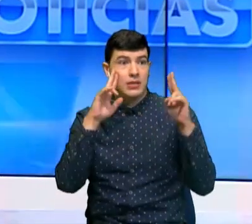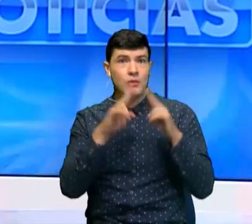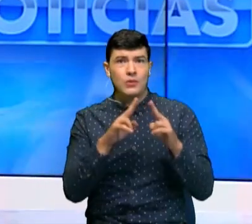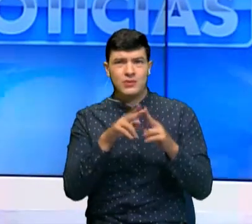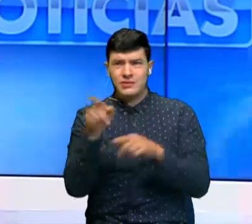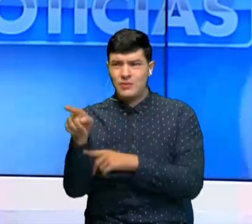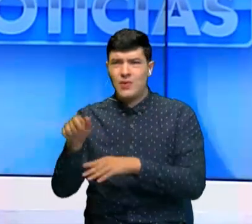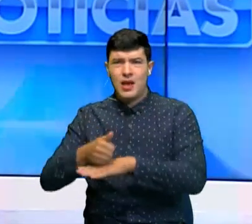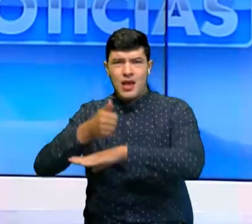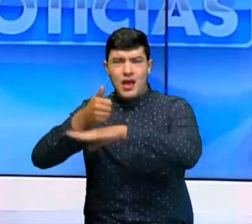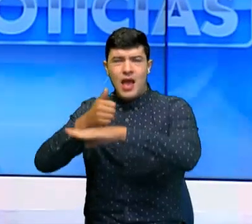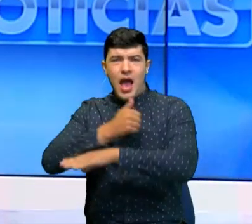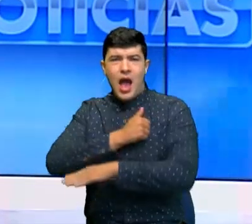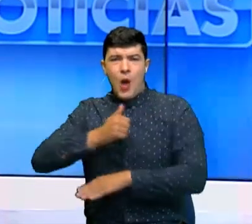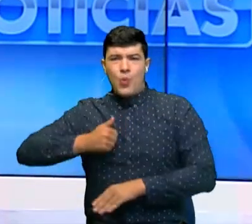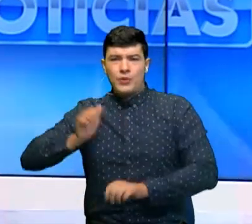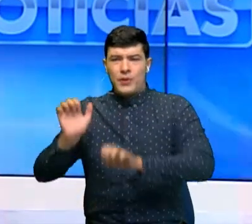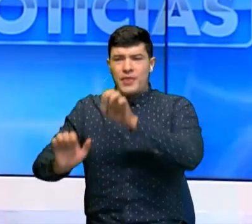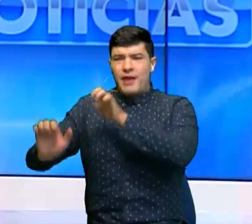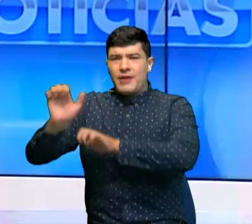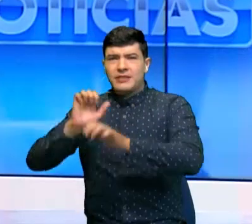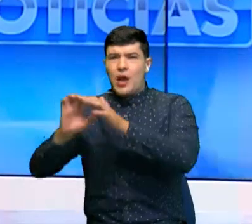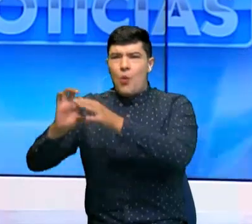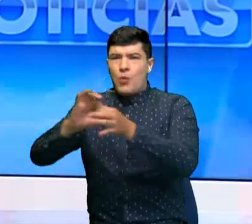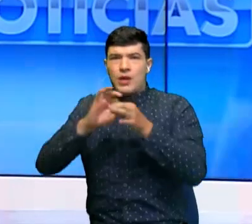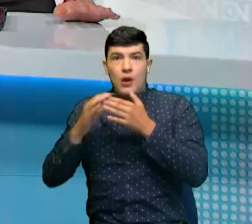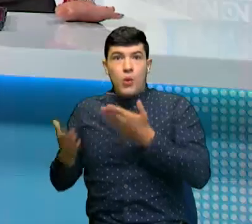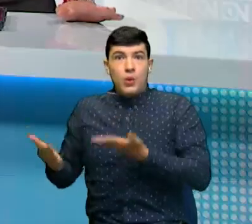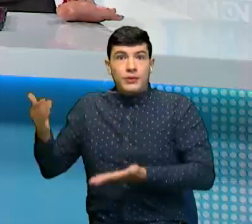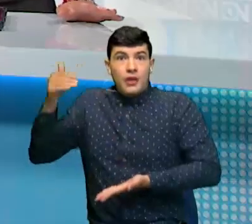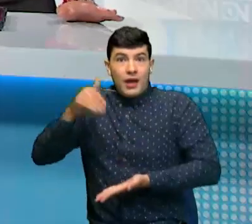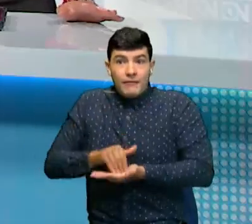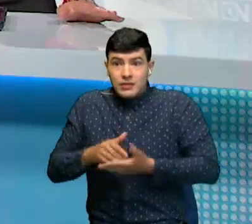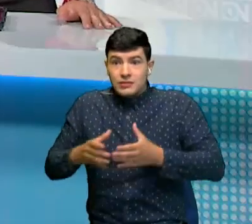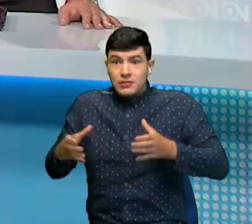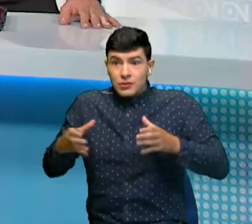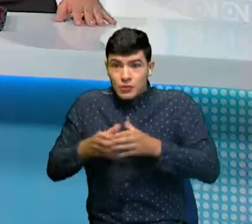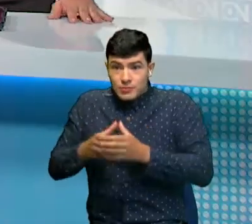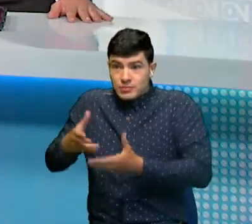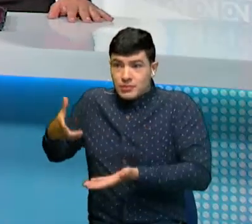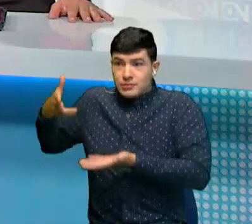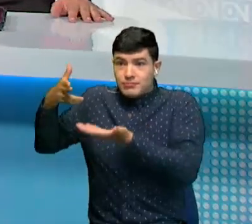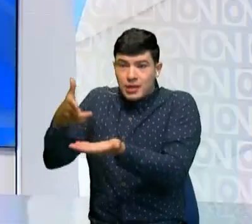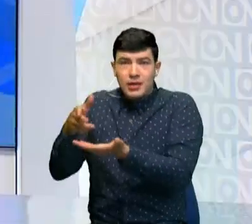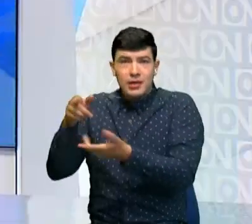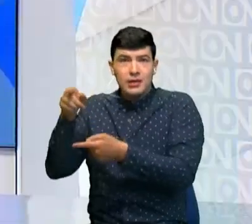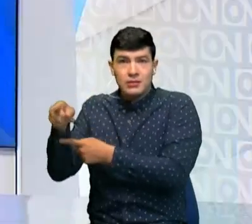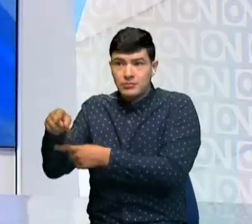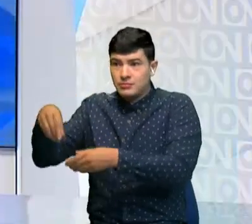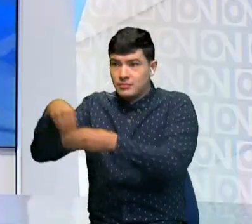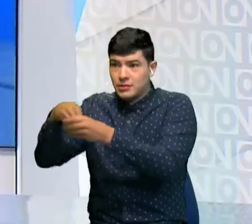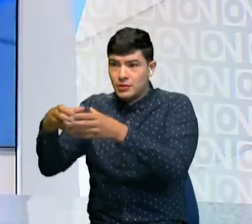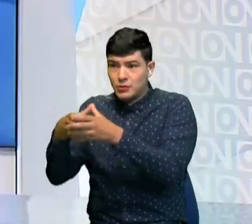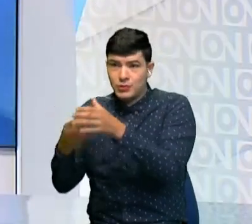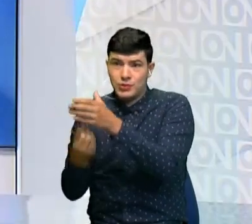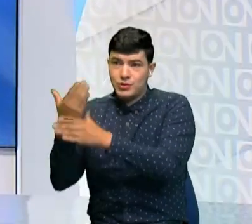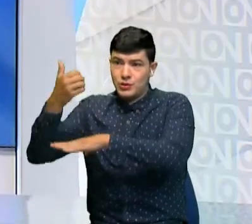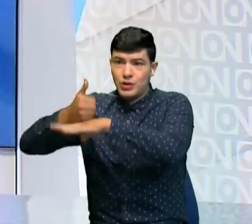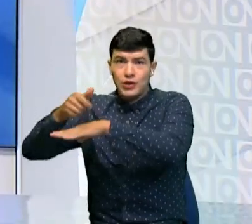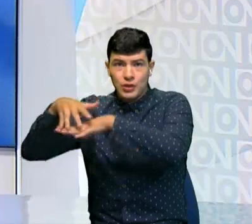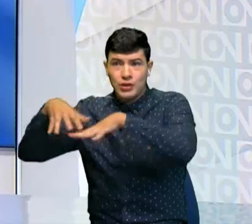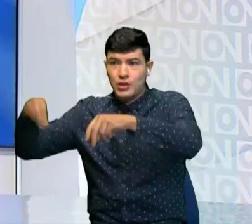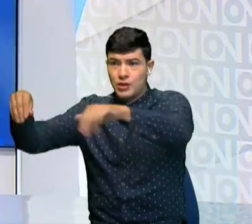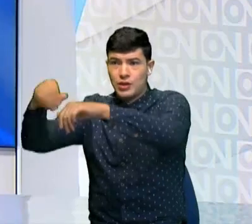autodefensas ünidas de retomar las armas y establecer un bloque en ese país pues esta situación ya se venía manejando el norte de santander ante la